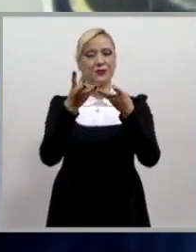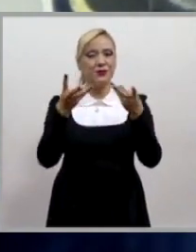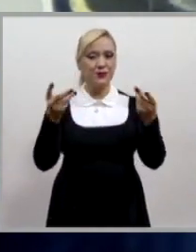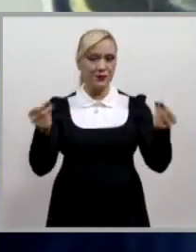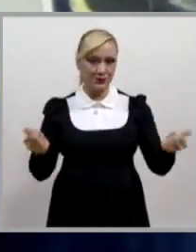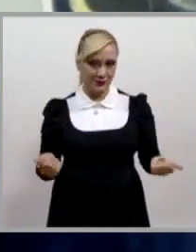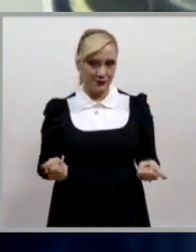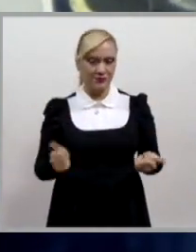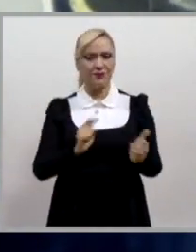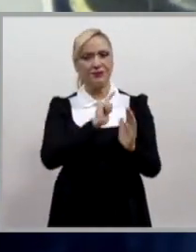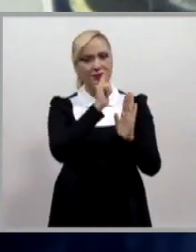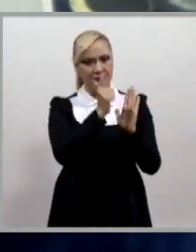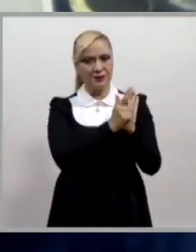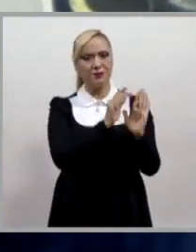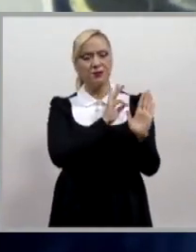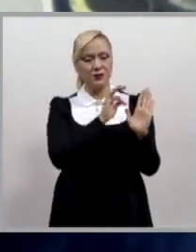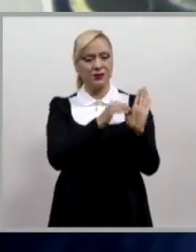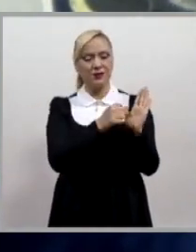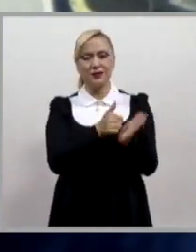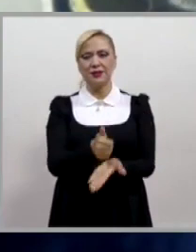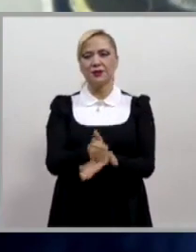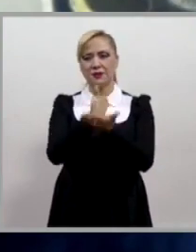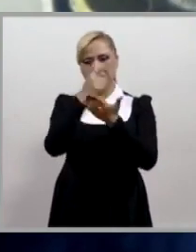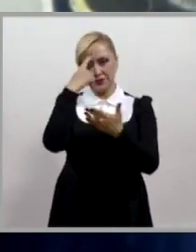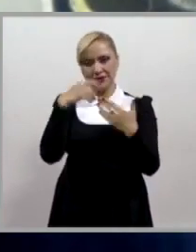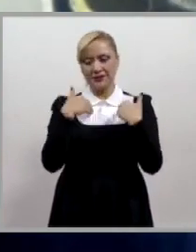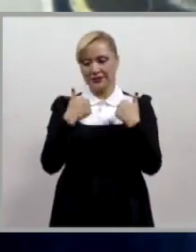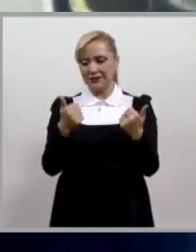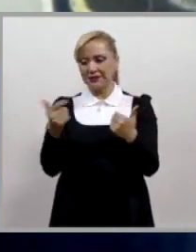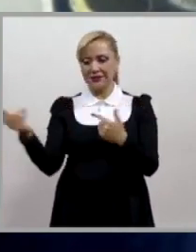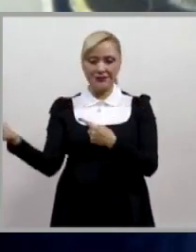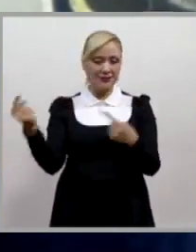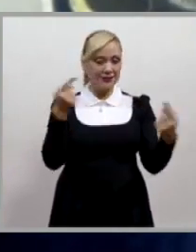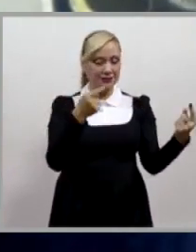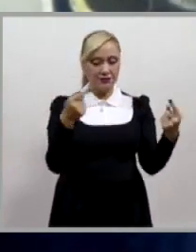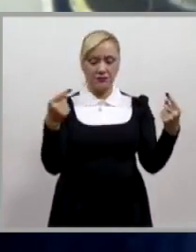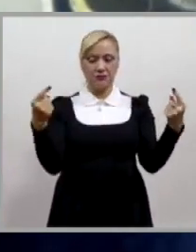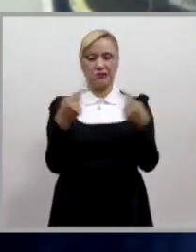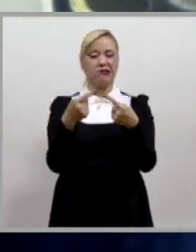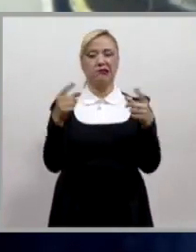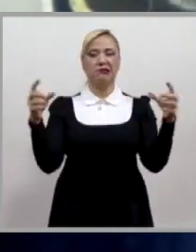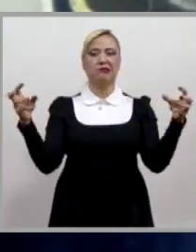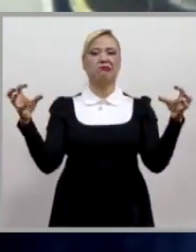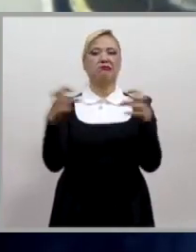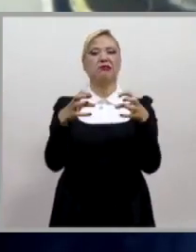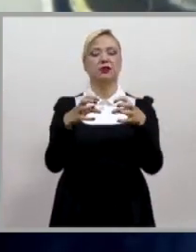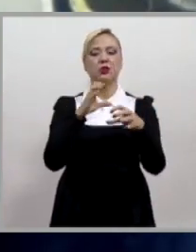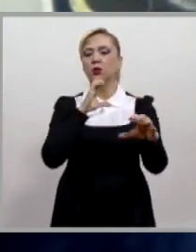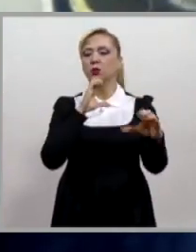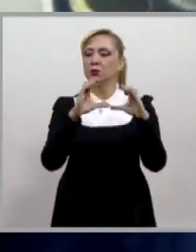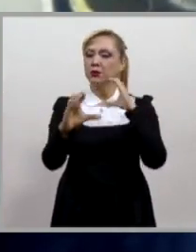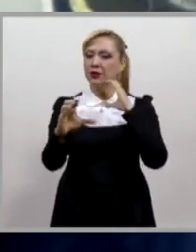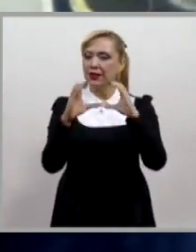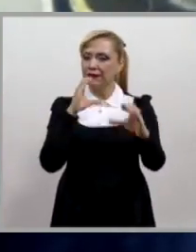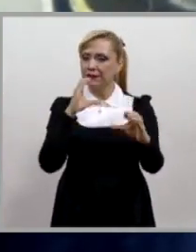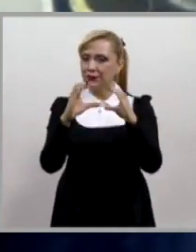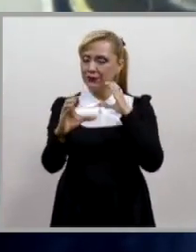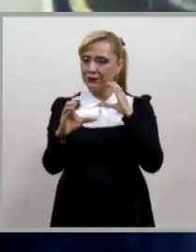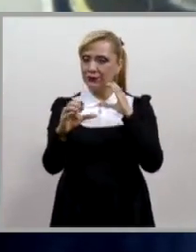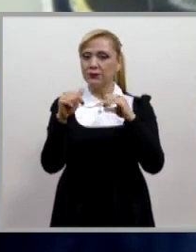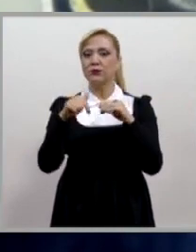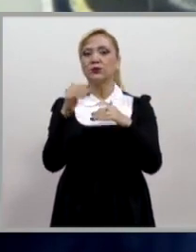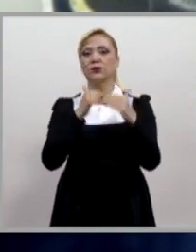que el derecho también puede ser un camino para el entendimiento, ¿no? Y me parece que el derecho es un proceso de comunicación. Cuando la Suprema